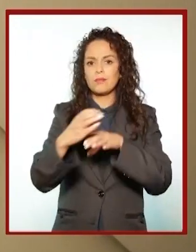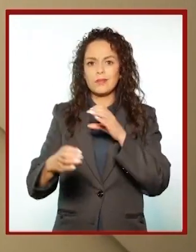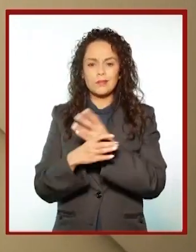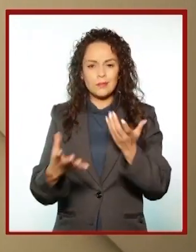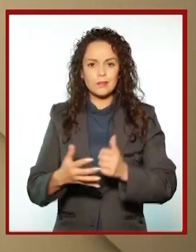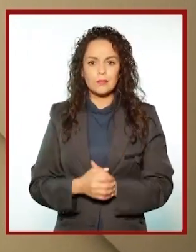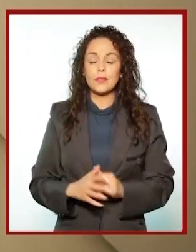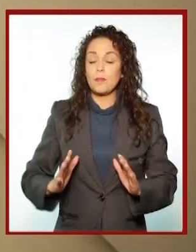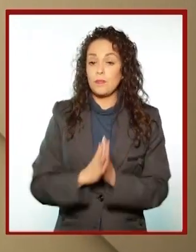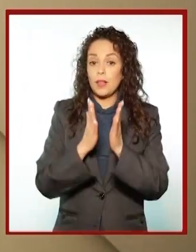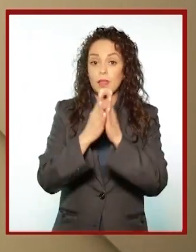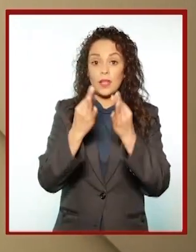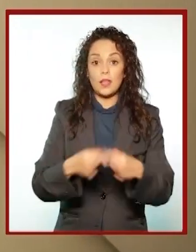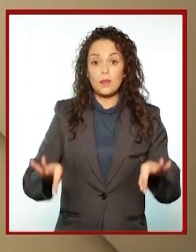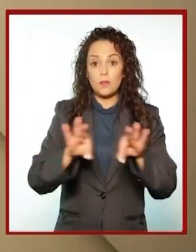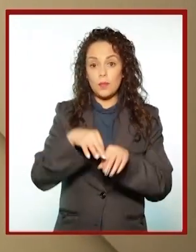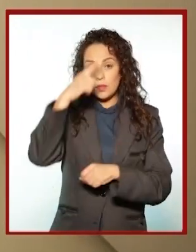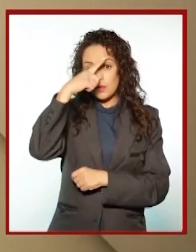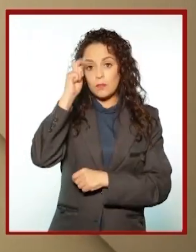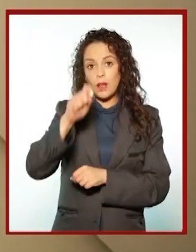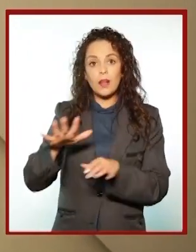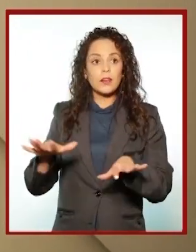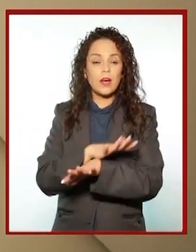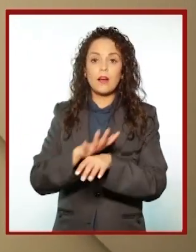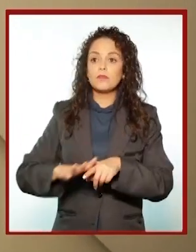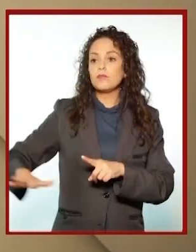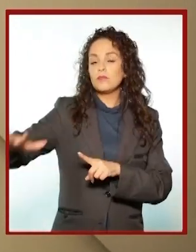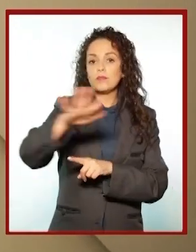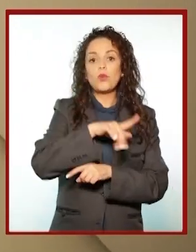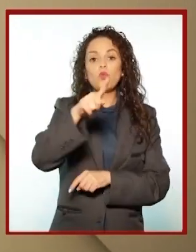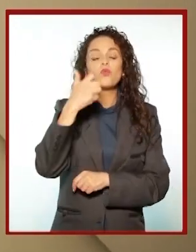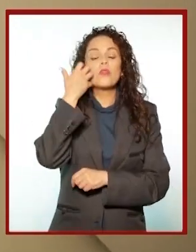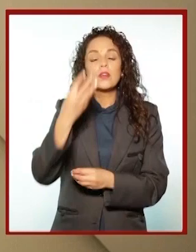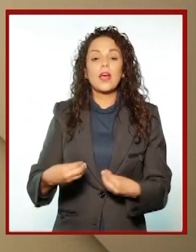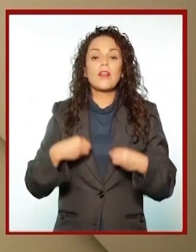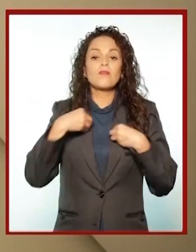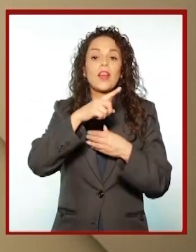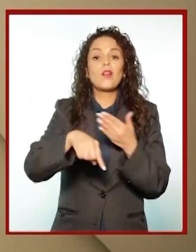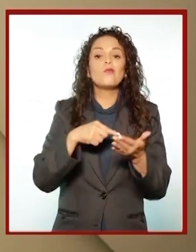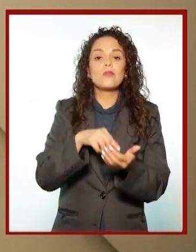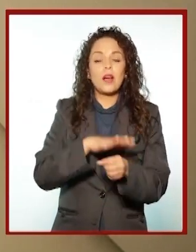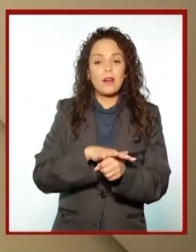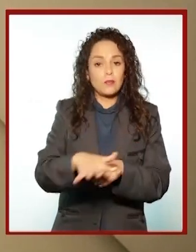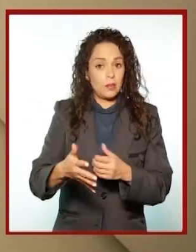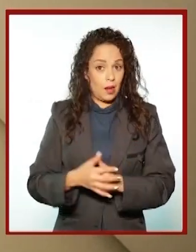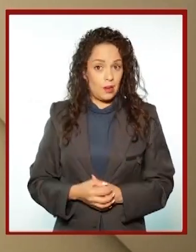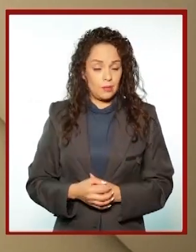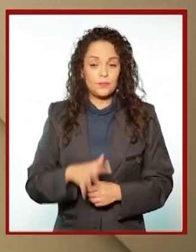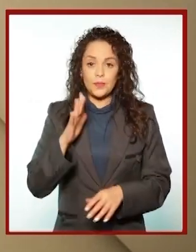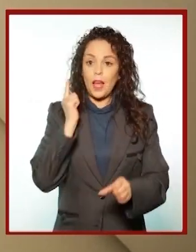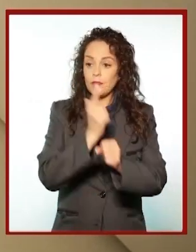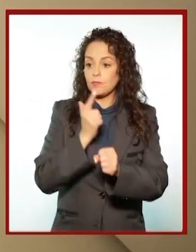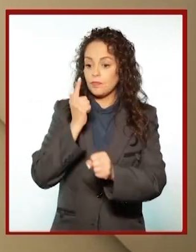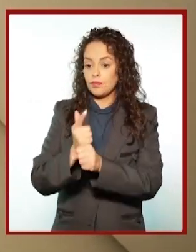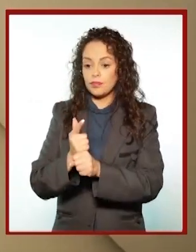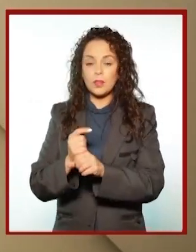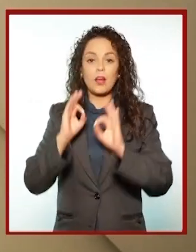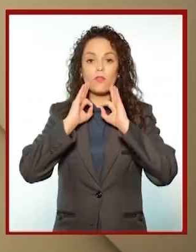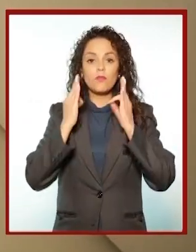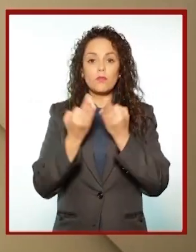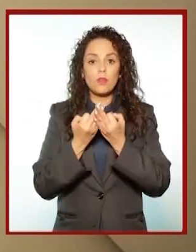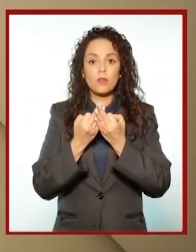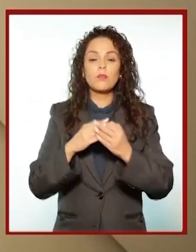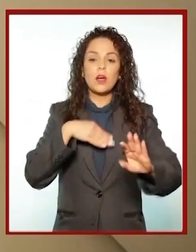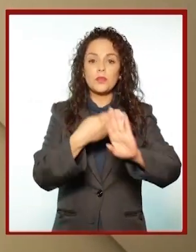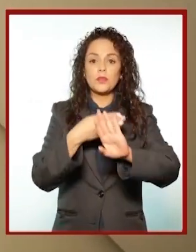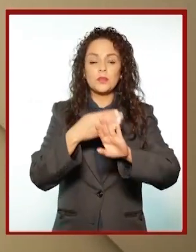Nuestra participación es importante en la construcción del entorno en el que queremos vivir. En este programa identificamos diversas formas en las que